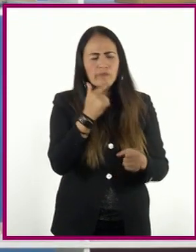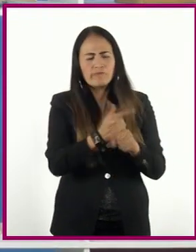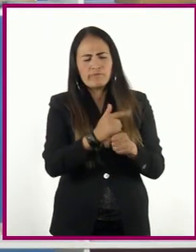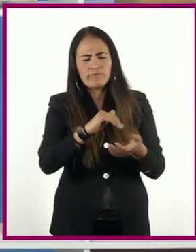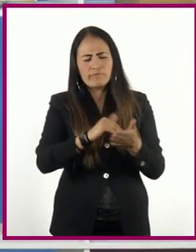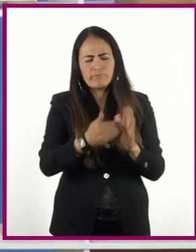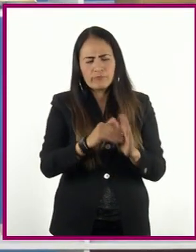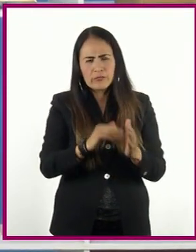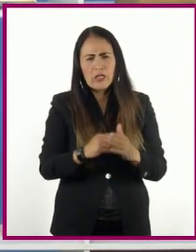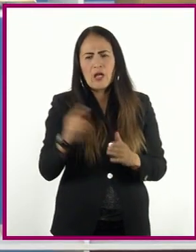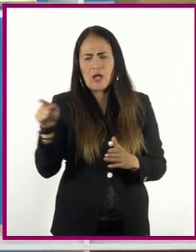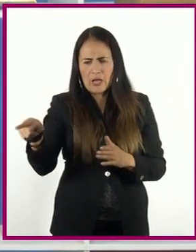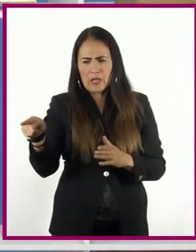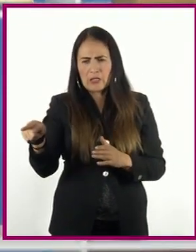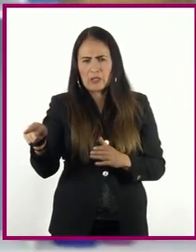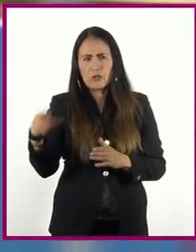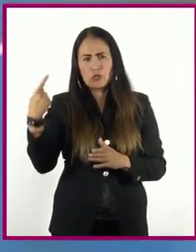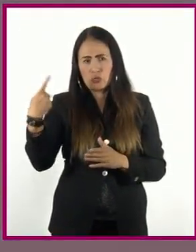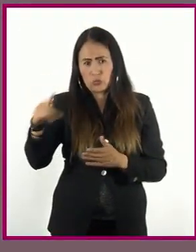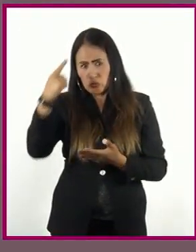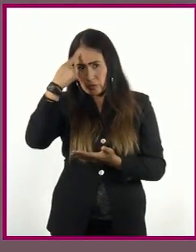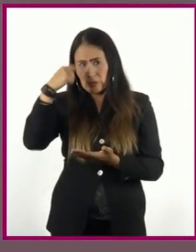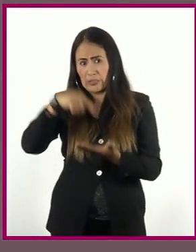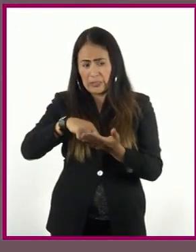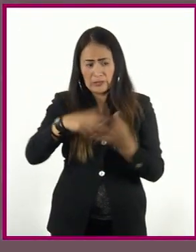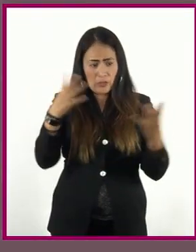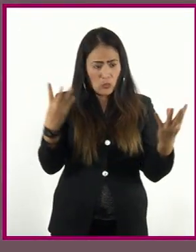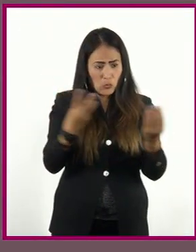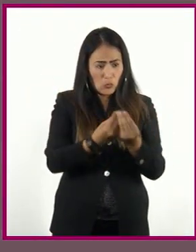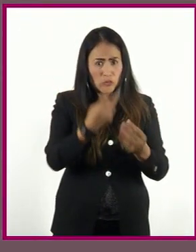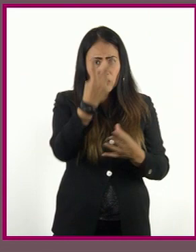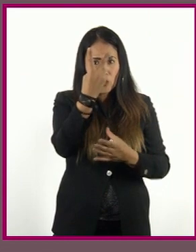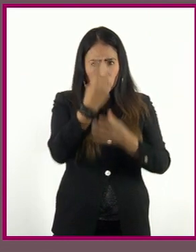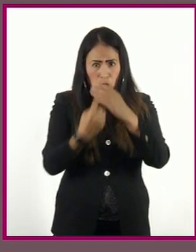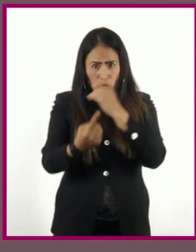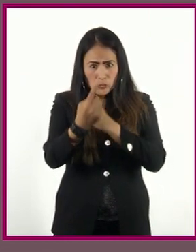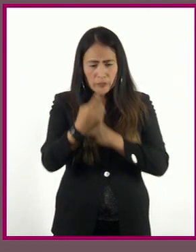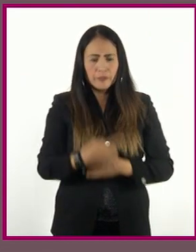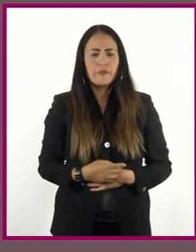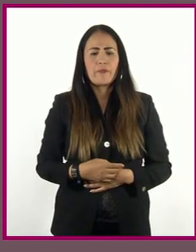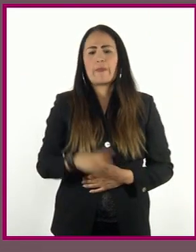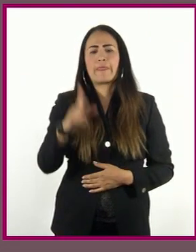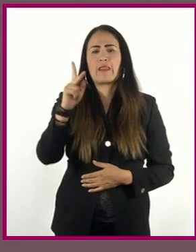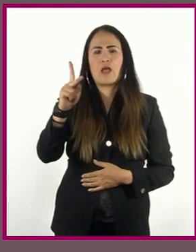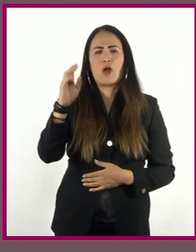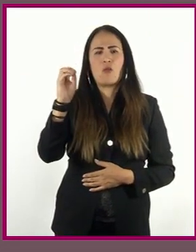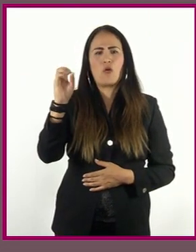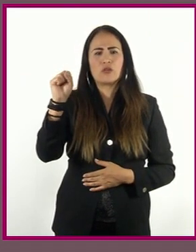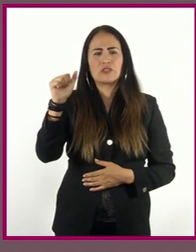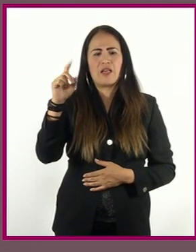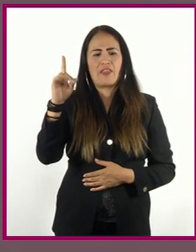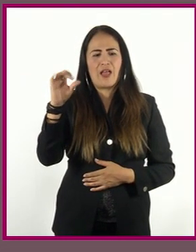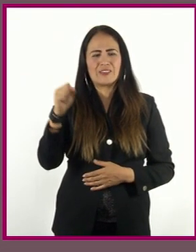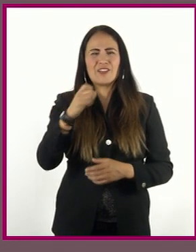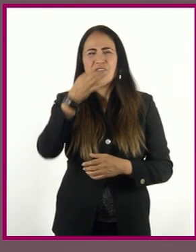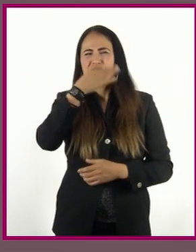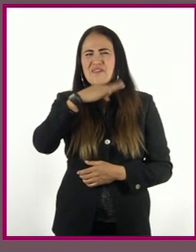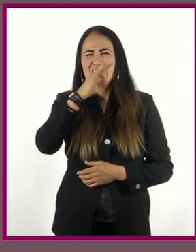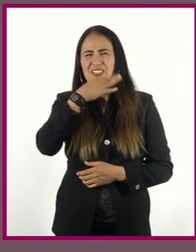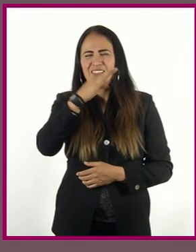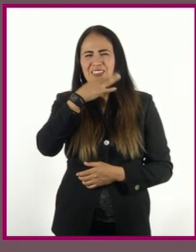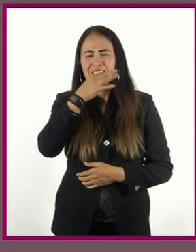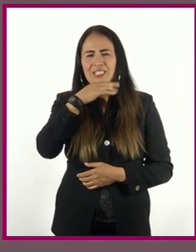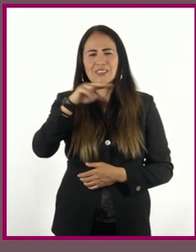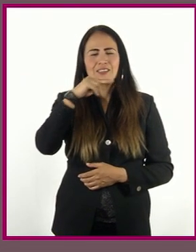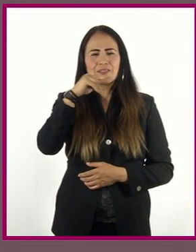tradiciones con las de los pobladores originarios. En el caso de las posadas no fue diferente, ya que esta tradición mexicana,